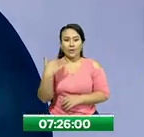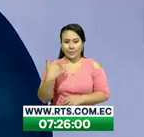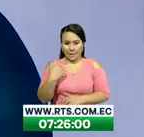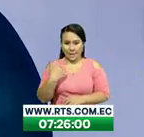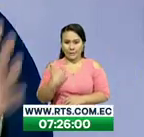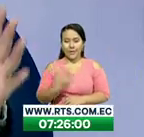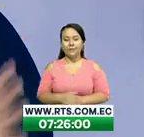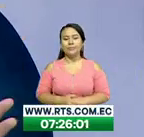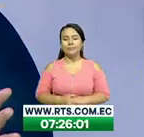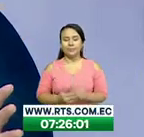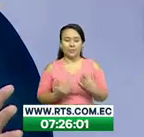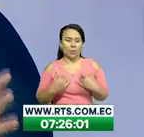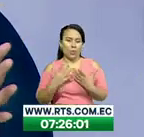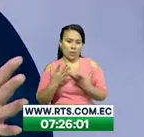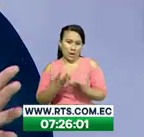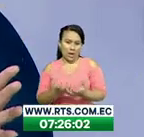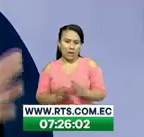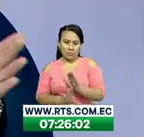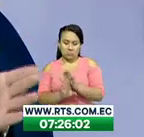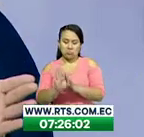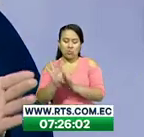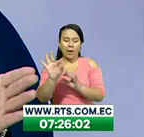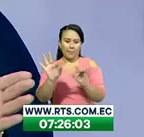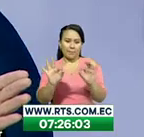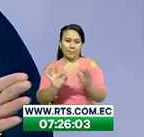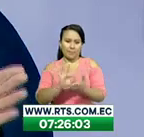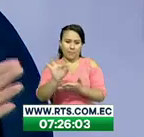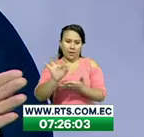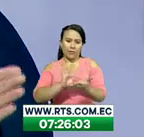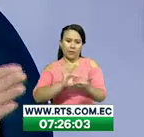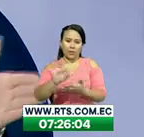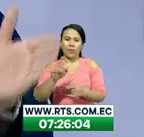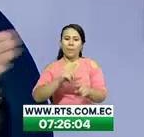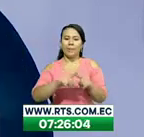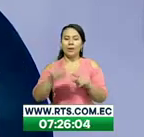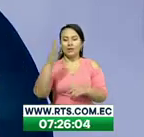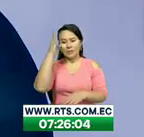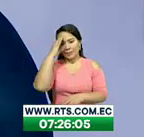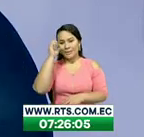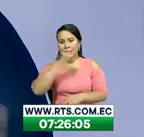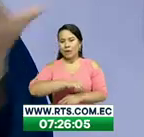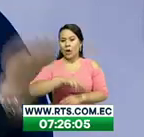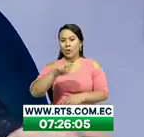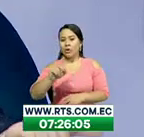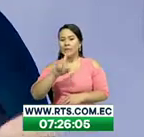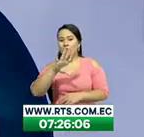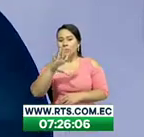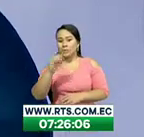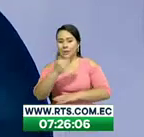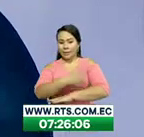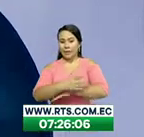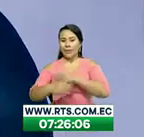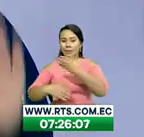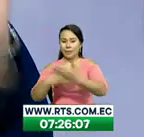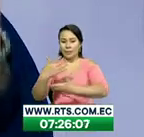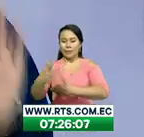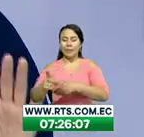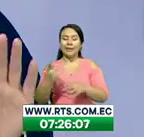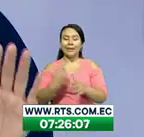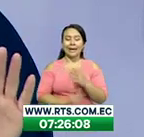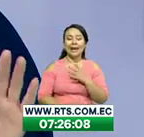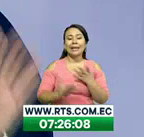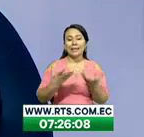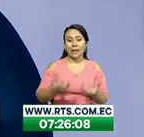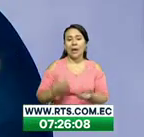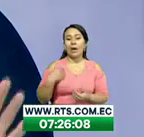una aspiración y eso es perfecto. ¿Por qué? Porque de esa manera sabrá, después de los 150 días, lo que quede en el papel, decir,